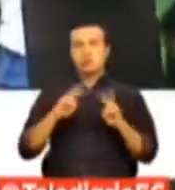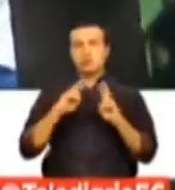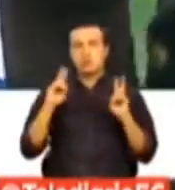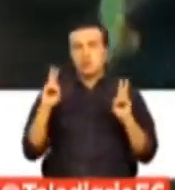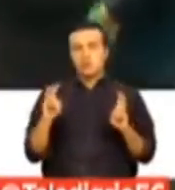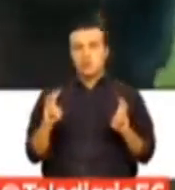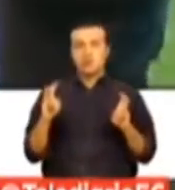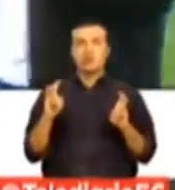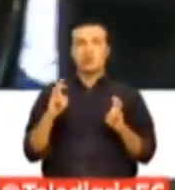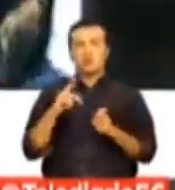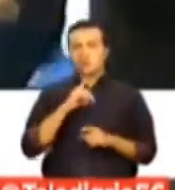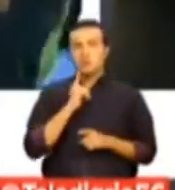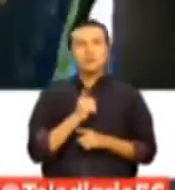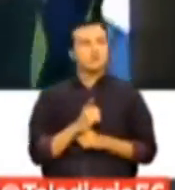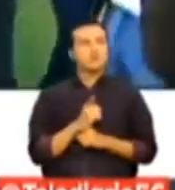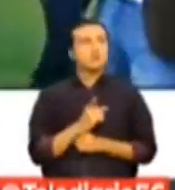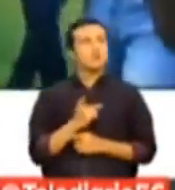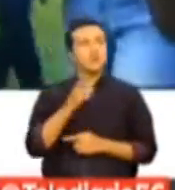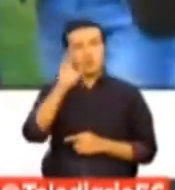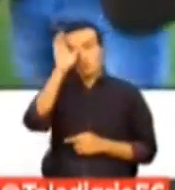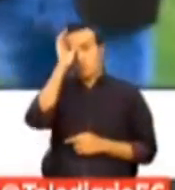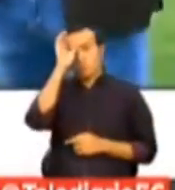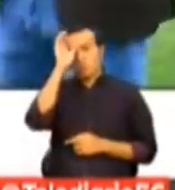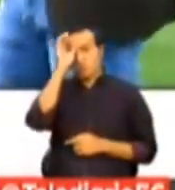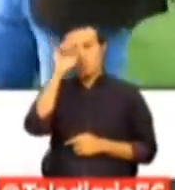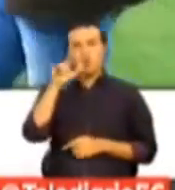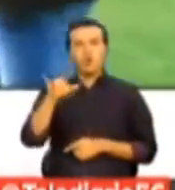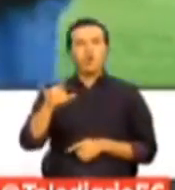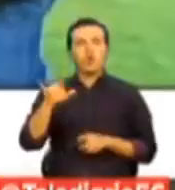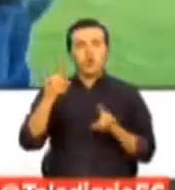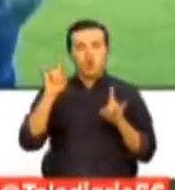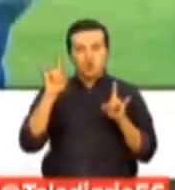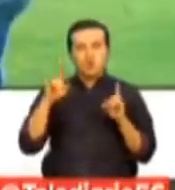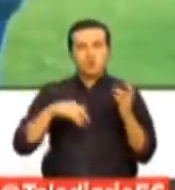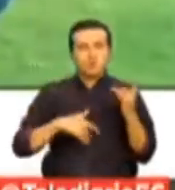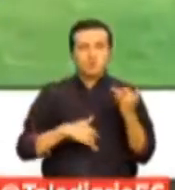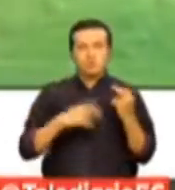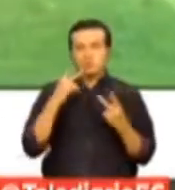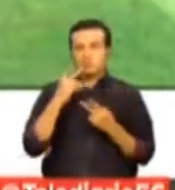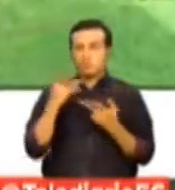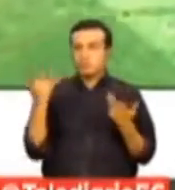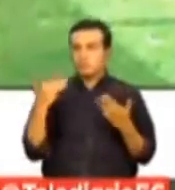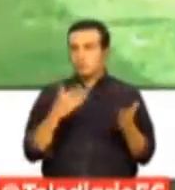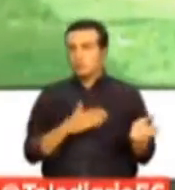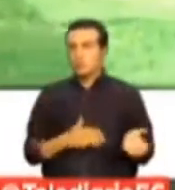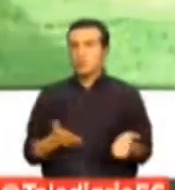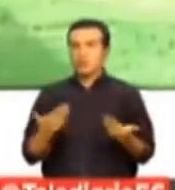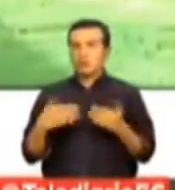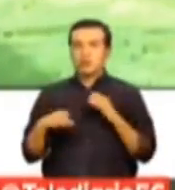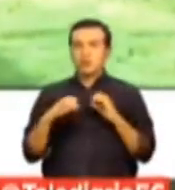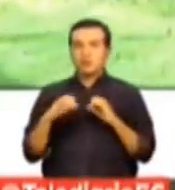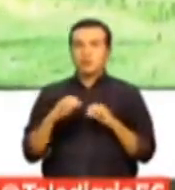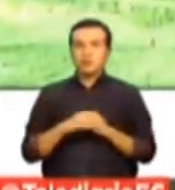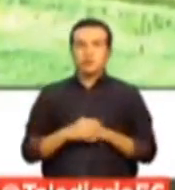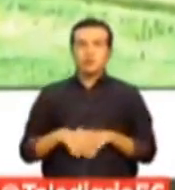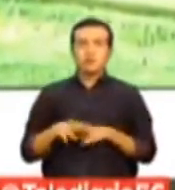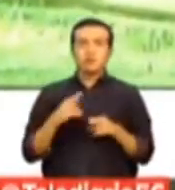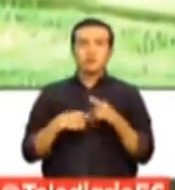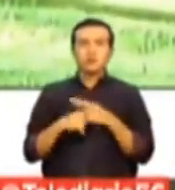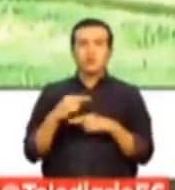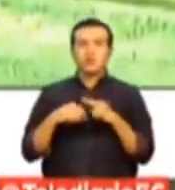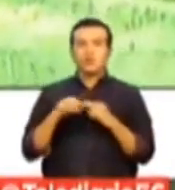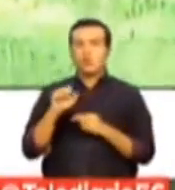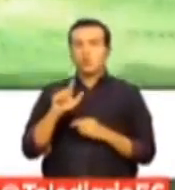pues obviamente, a la cultura del rock. Vamos a hablar acá, tenemos un